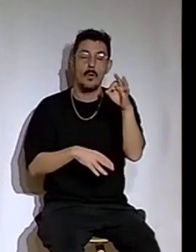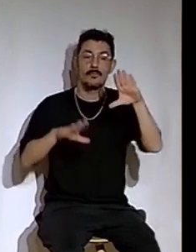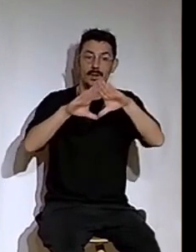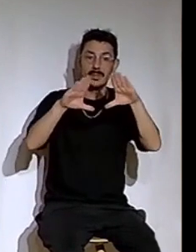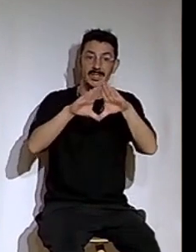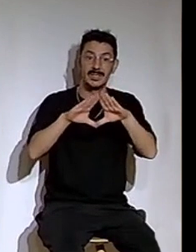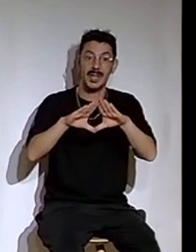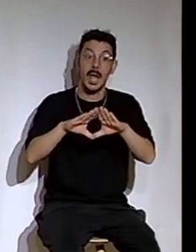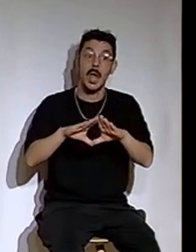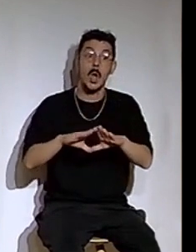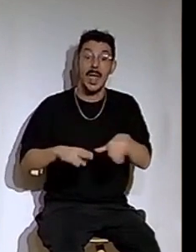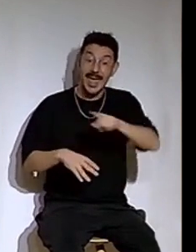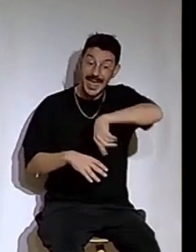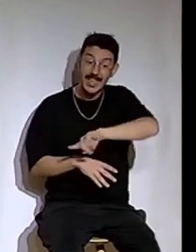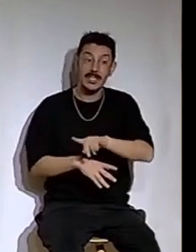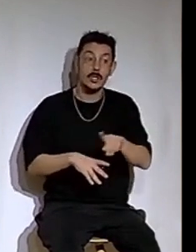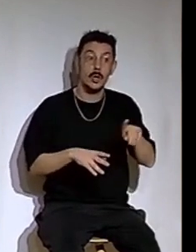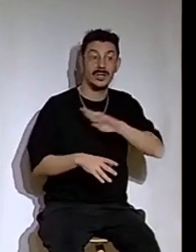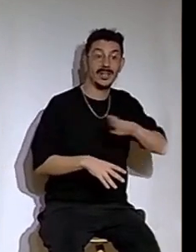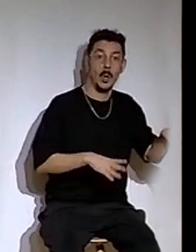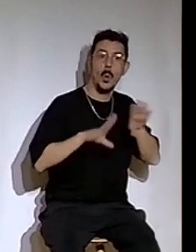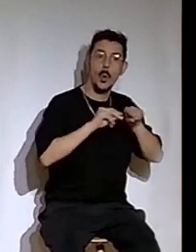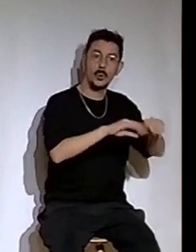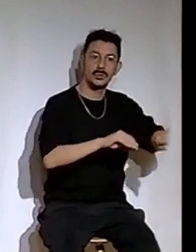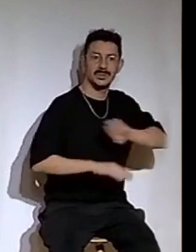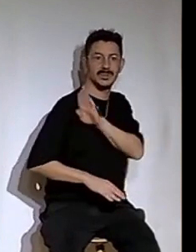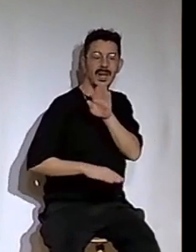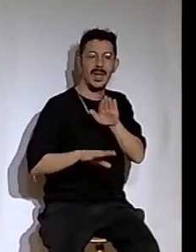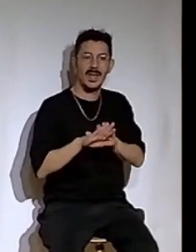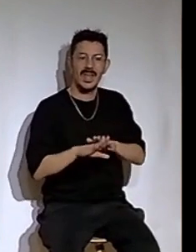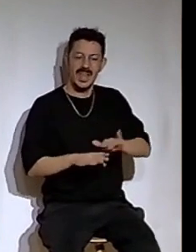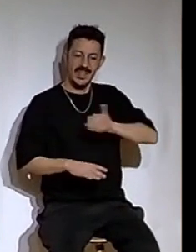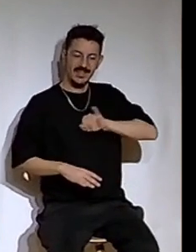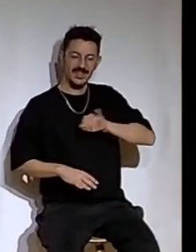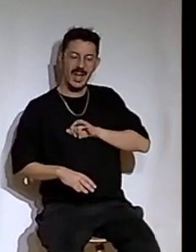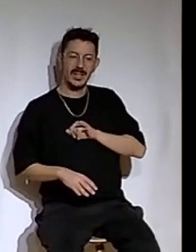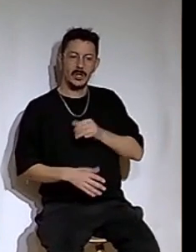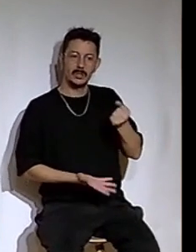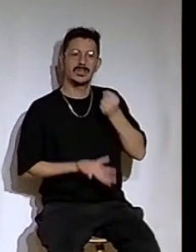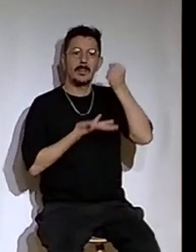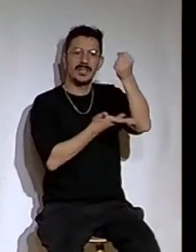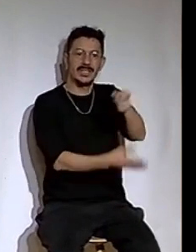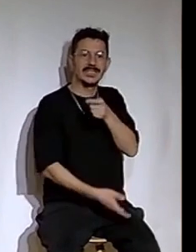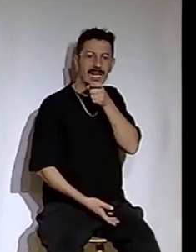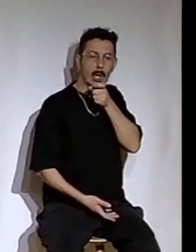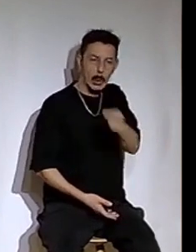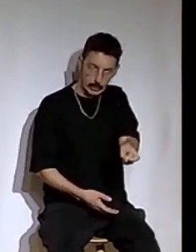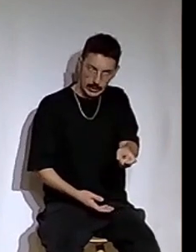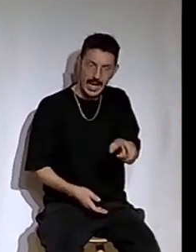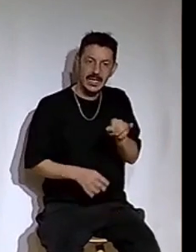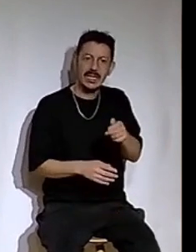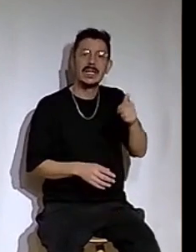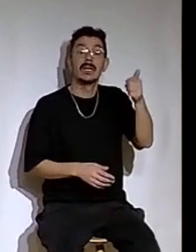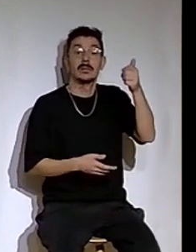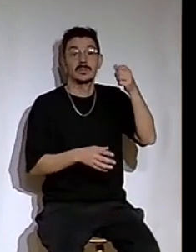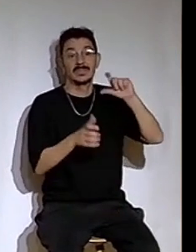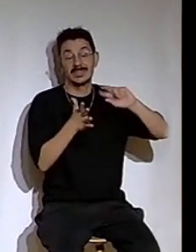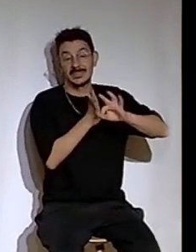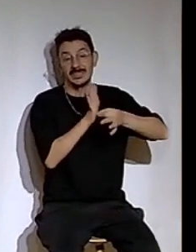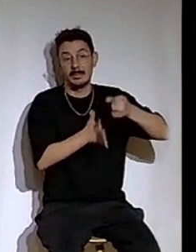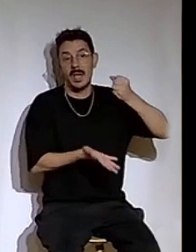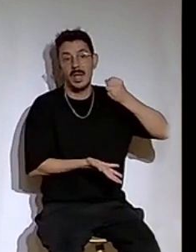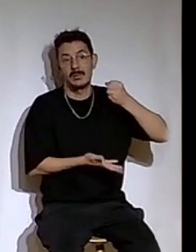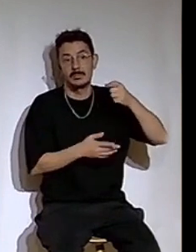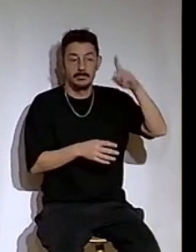entonces Bueno no sé si os ha dado tiempo a verlo Esta es una muestra pequeñita sobre lo que el arte y el